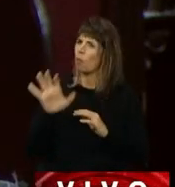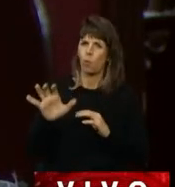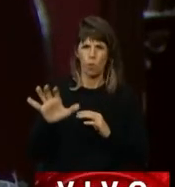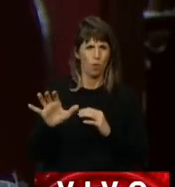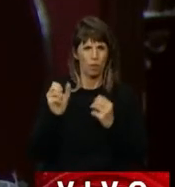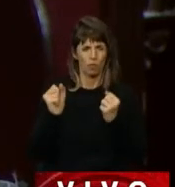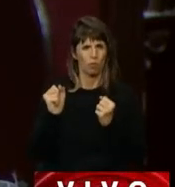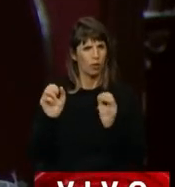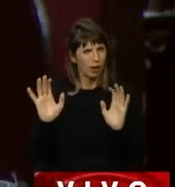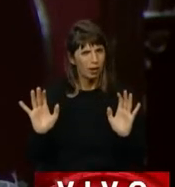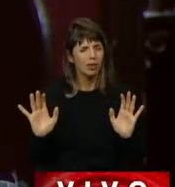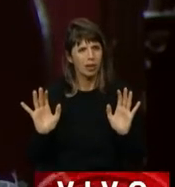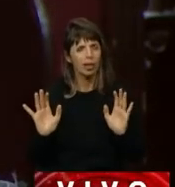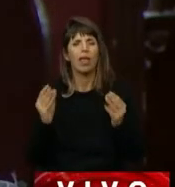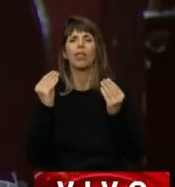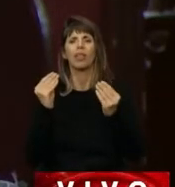de quienes